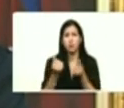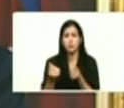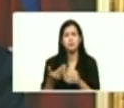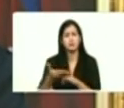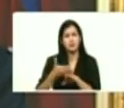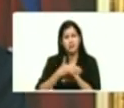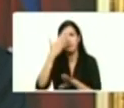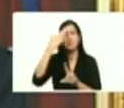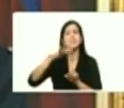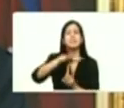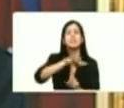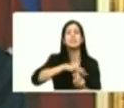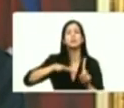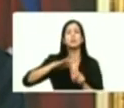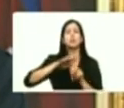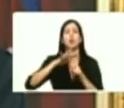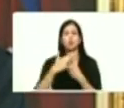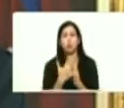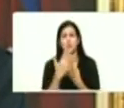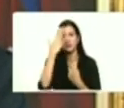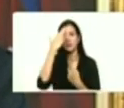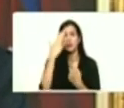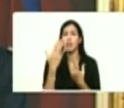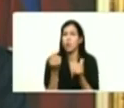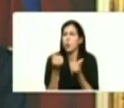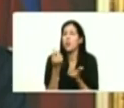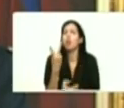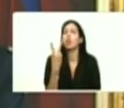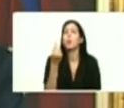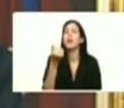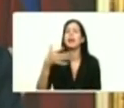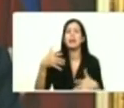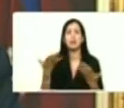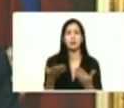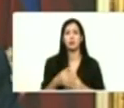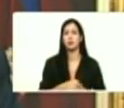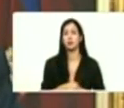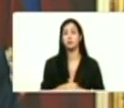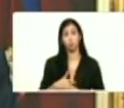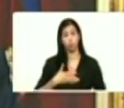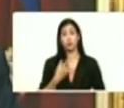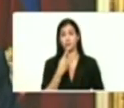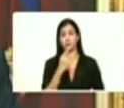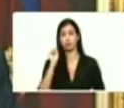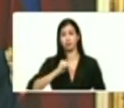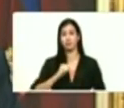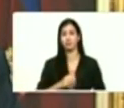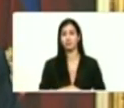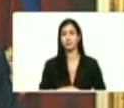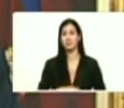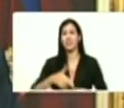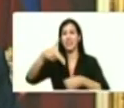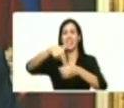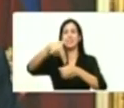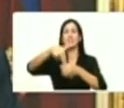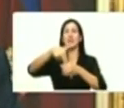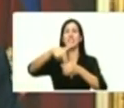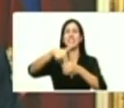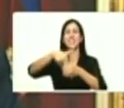conocemos y que debemos seguir explicando ¿qué puede costar dos bolívares? yo sí le puedo decir la gasolina